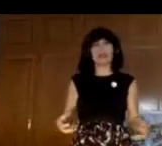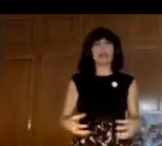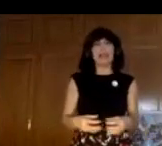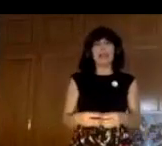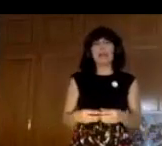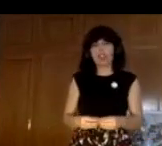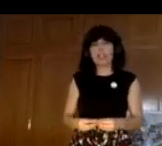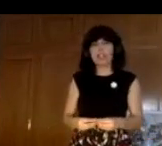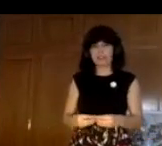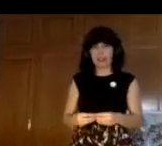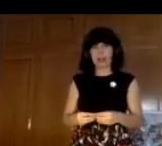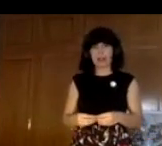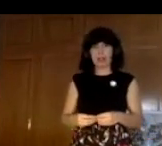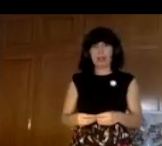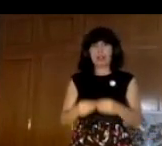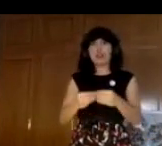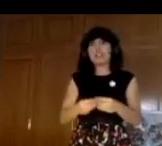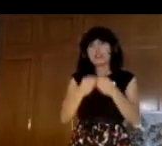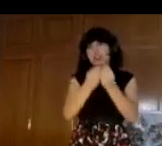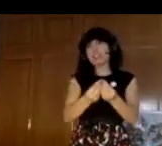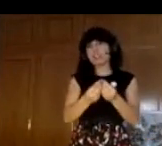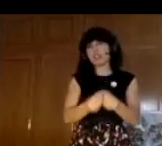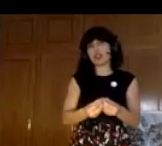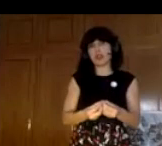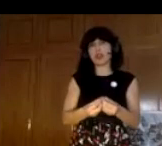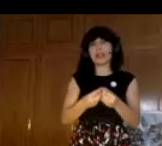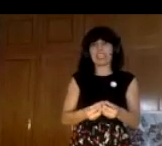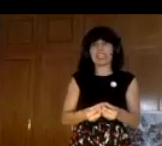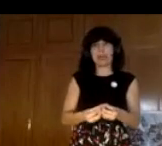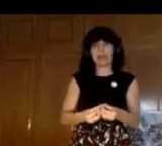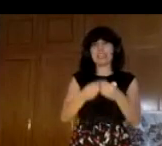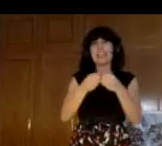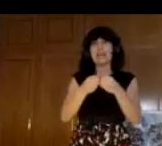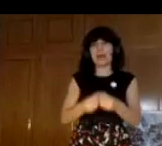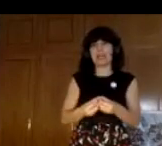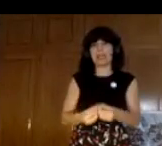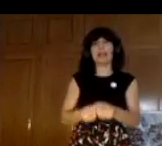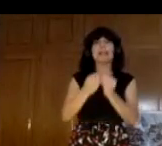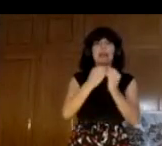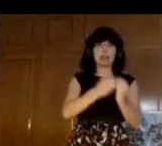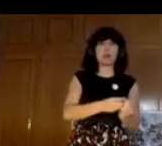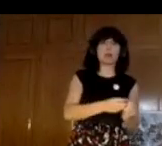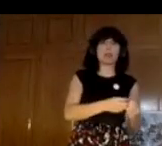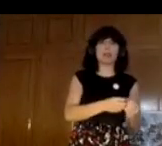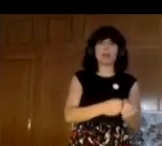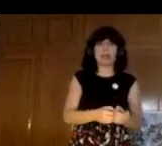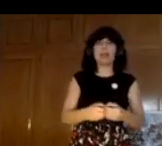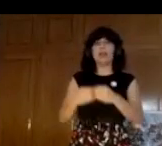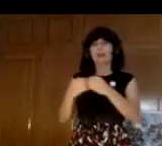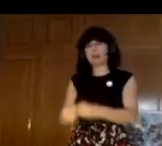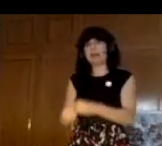cuidan personas de fuera. Todo esto, con esto se construye una narrativa que es empática. Se ha visto durante el